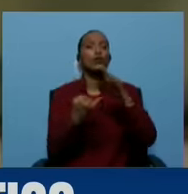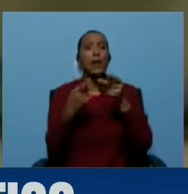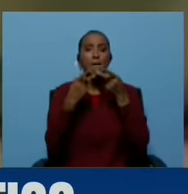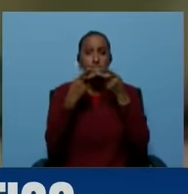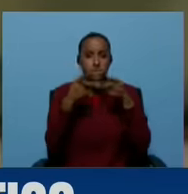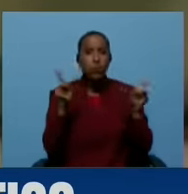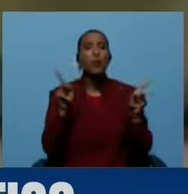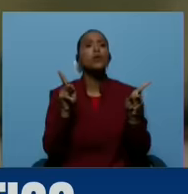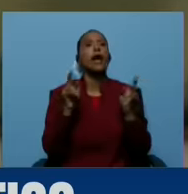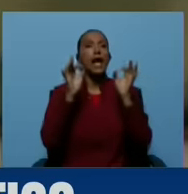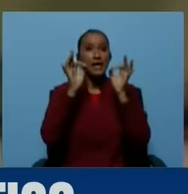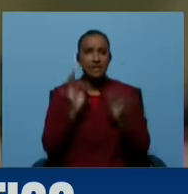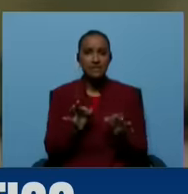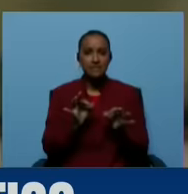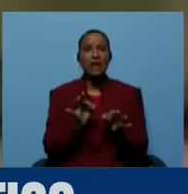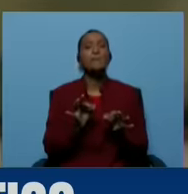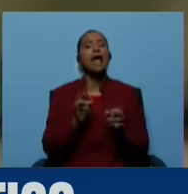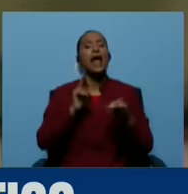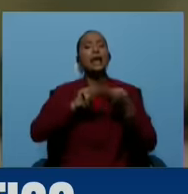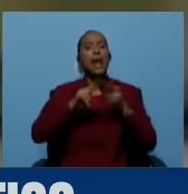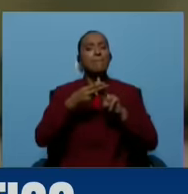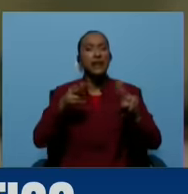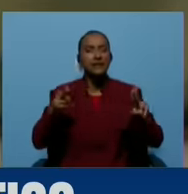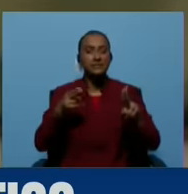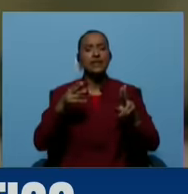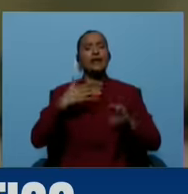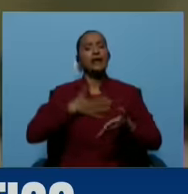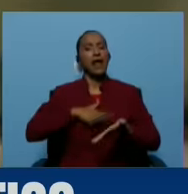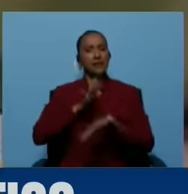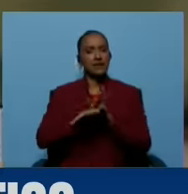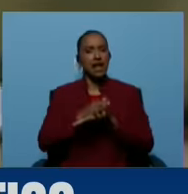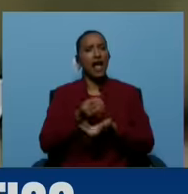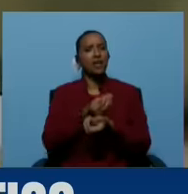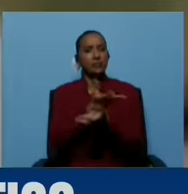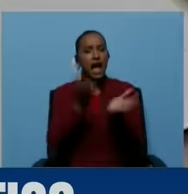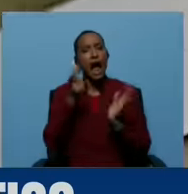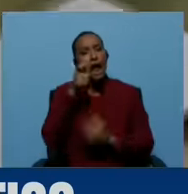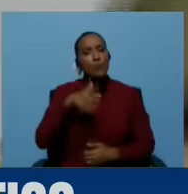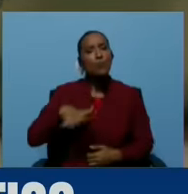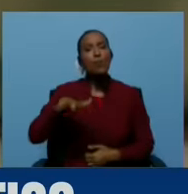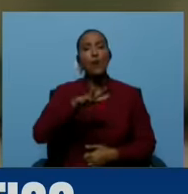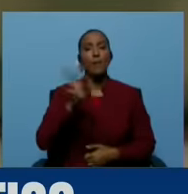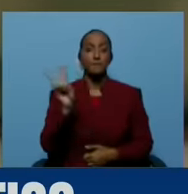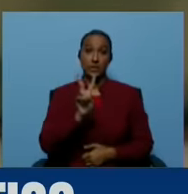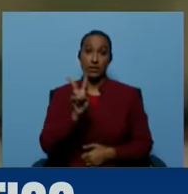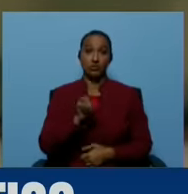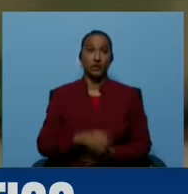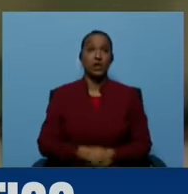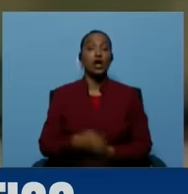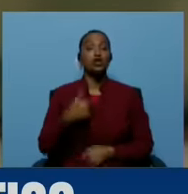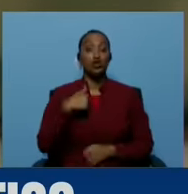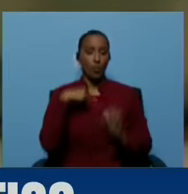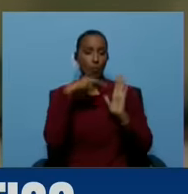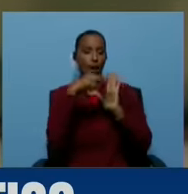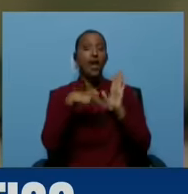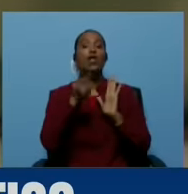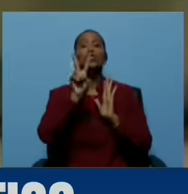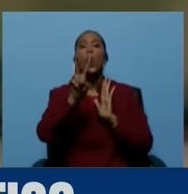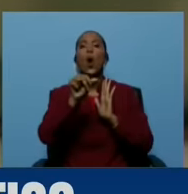salvaguardar lo más sagrado que es la paz y la tranquilidad del pueblo venezolano. Y yo voy a leer dos artículos